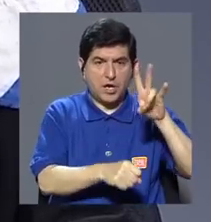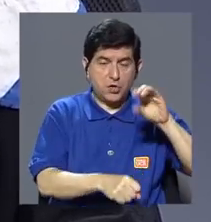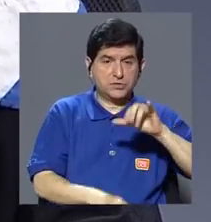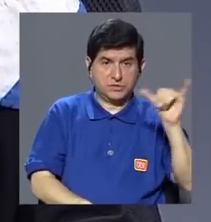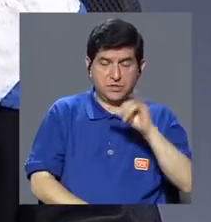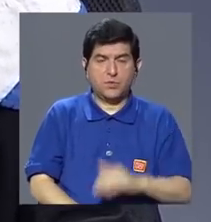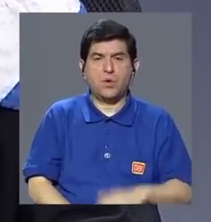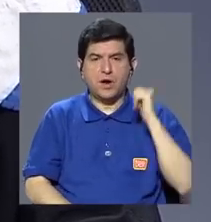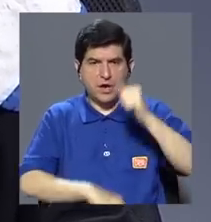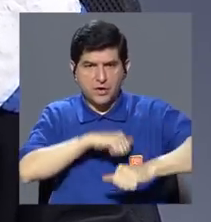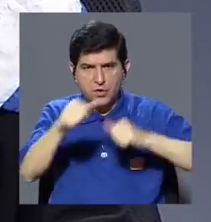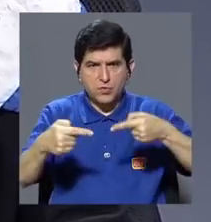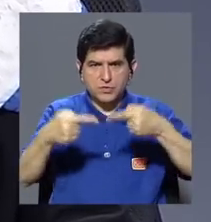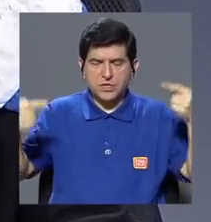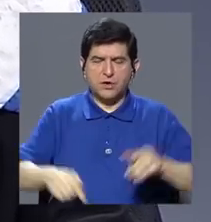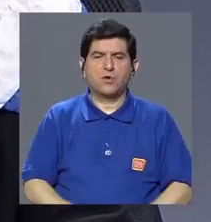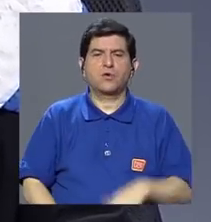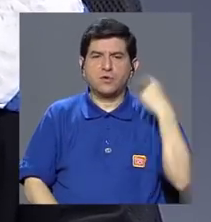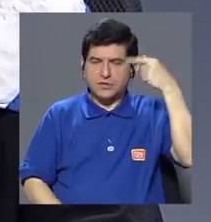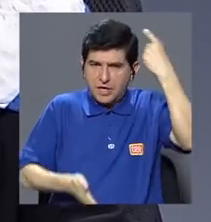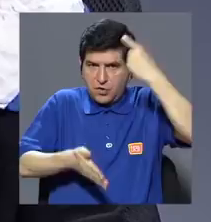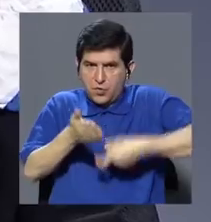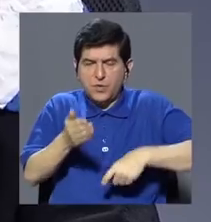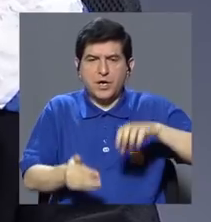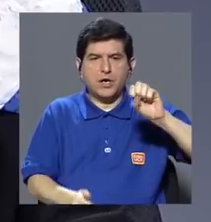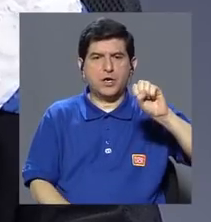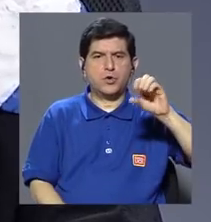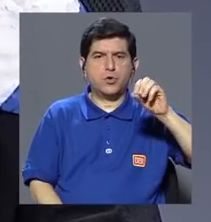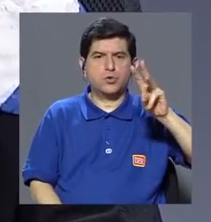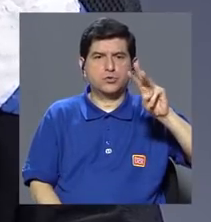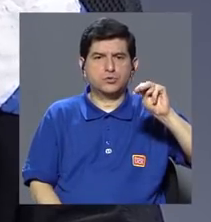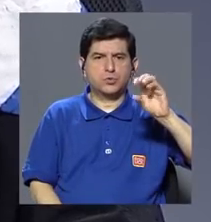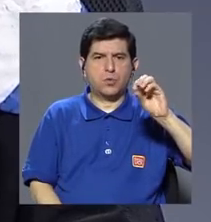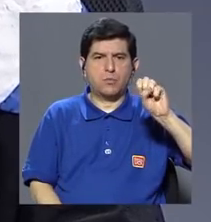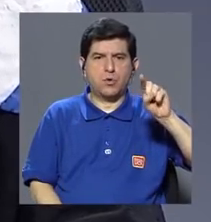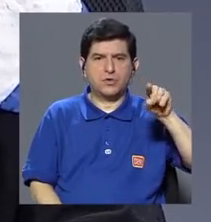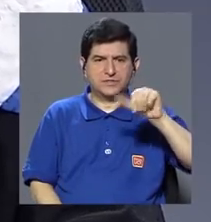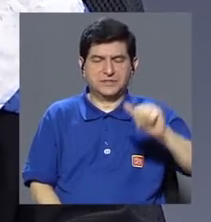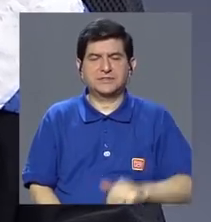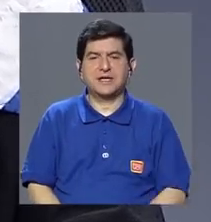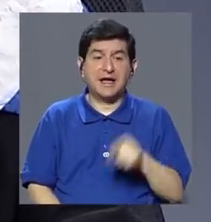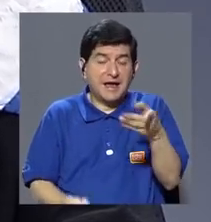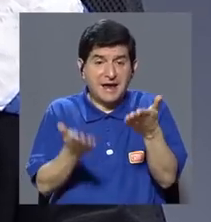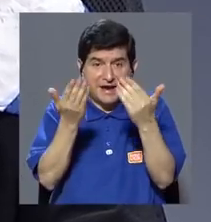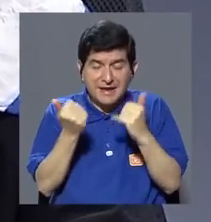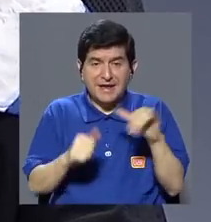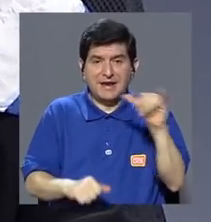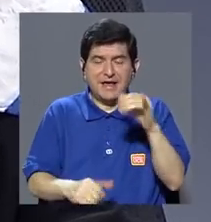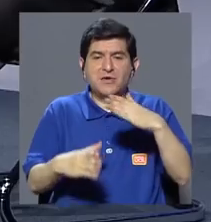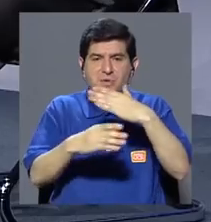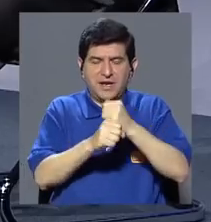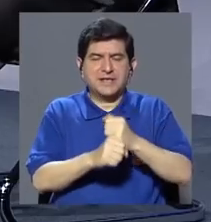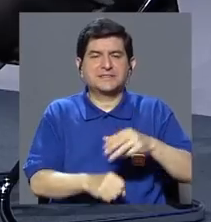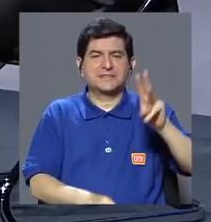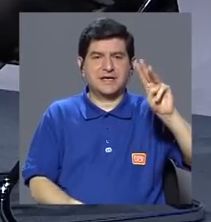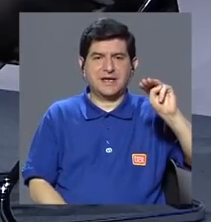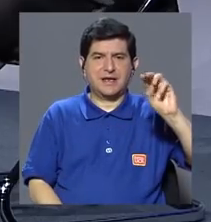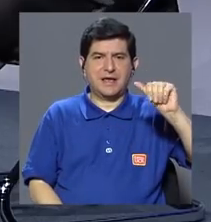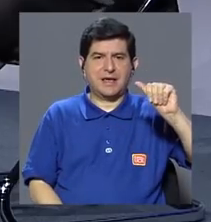se luchó contra la dictadura somocista pienso yo que él quería barrer con más allá para poder realizar su repliegue